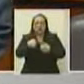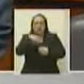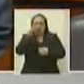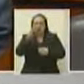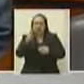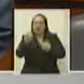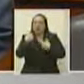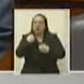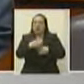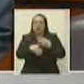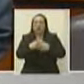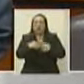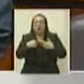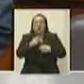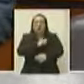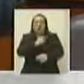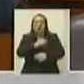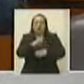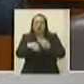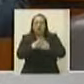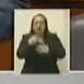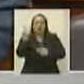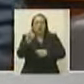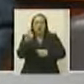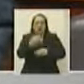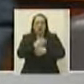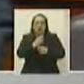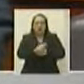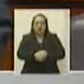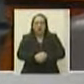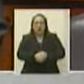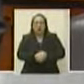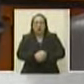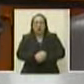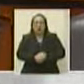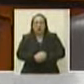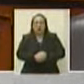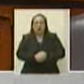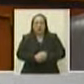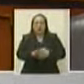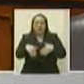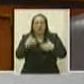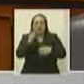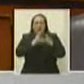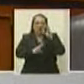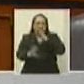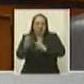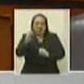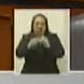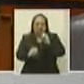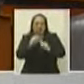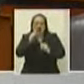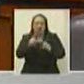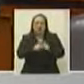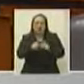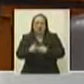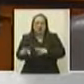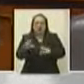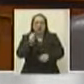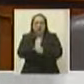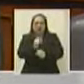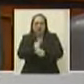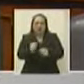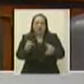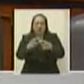República y a todos los poderes del Estado. Y la única forma de poder buscar soluciones es también haciendo